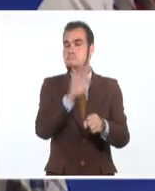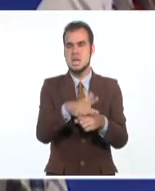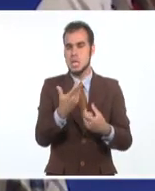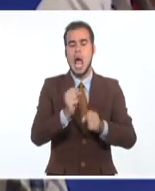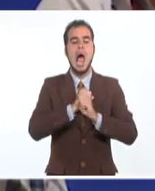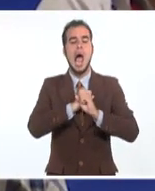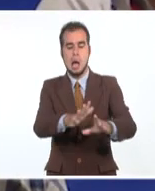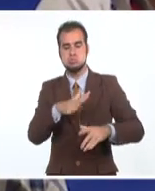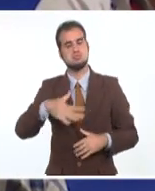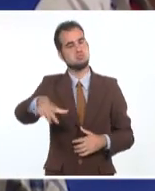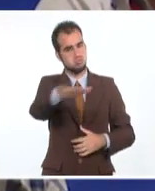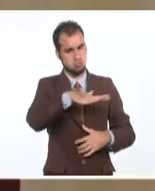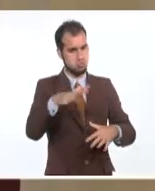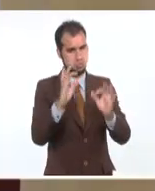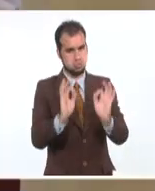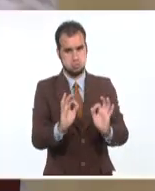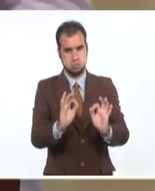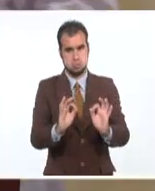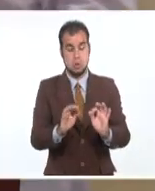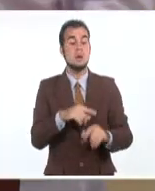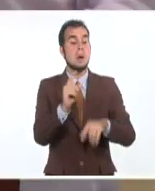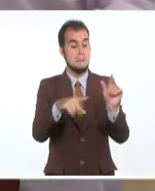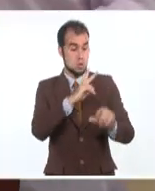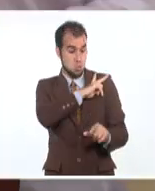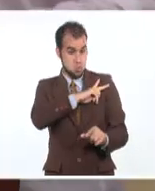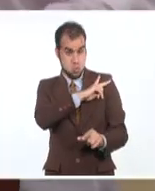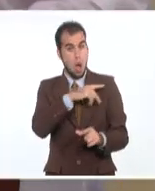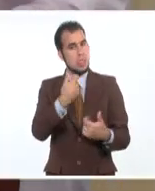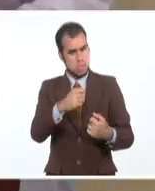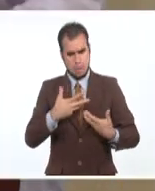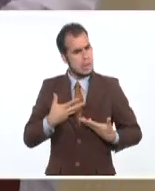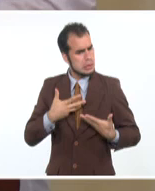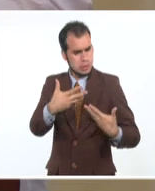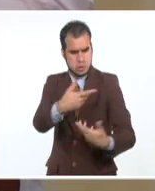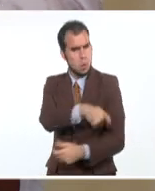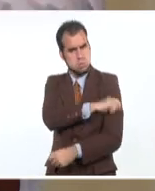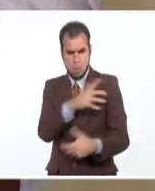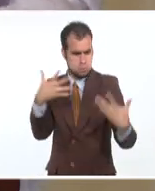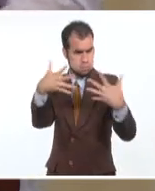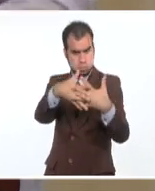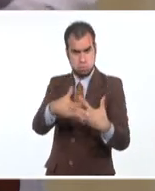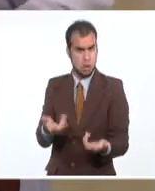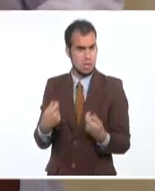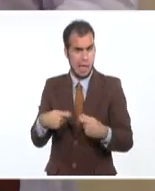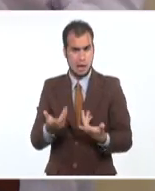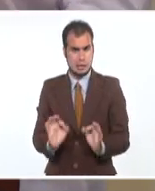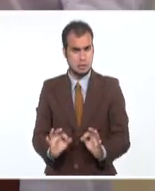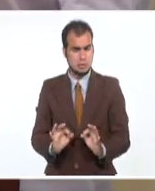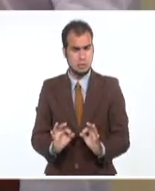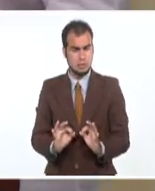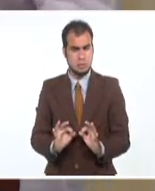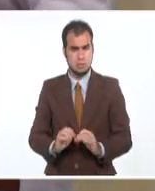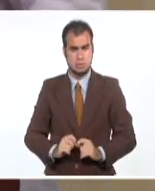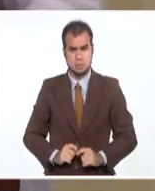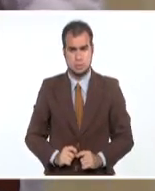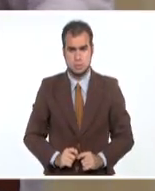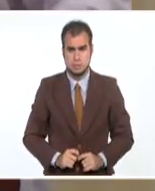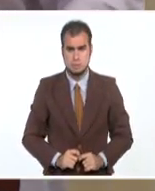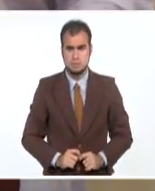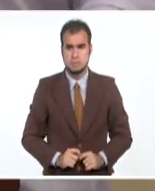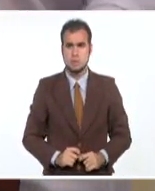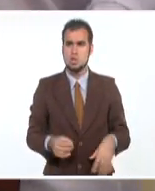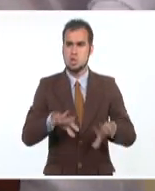cuadros tienen que hablarle con el corazón al pueblo. Los cuadros se tienen que distinguir por todas esas cualidades que hemos dicho. Tienen que tener